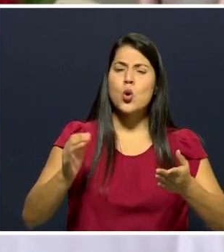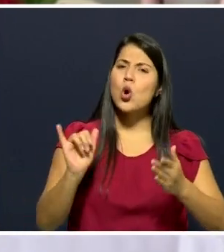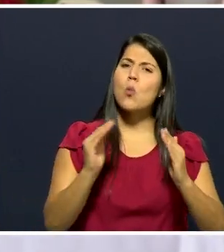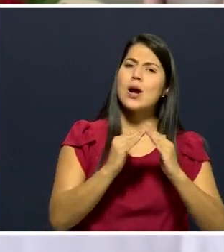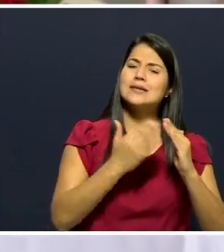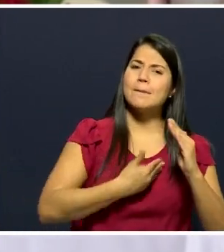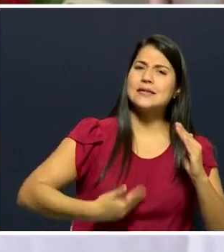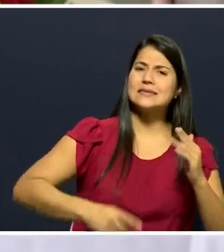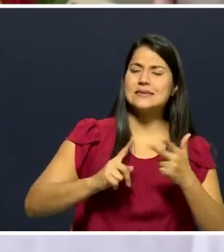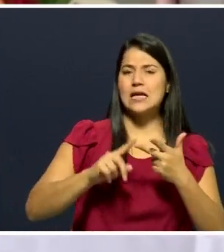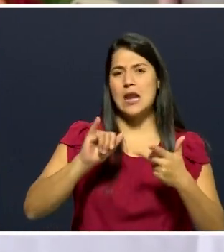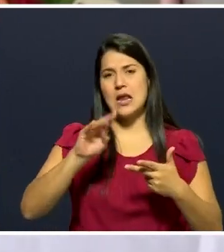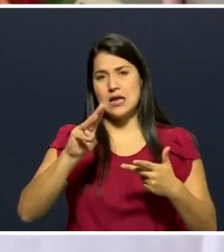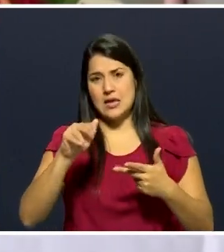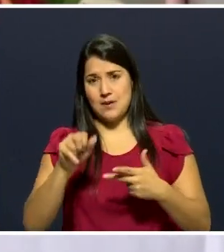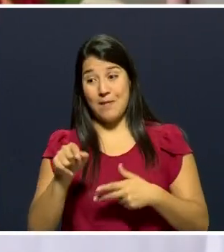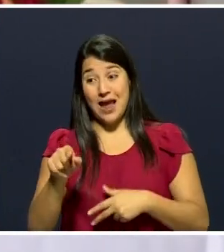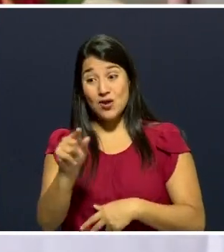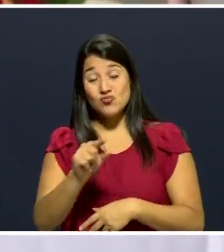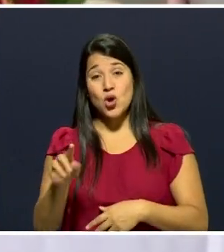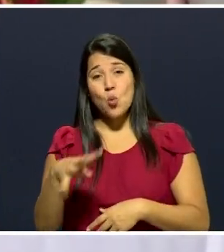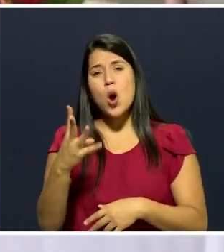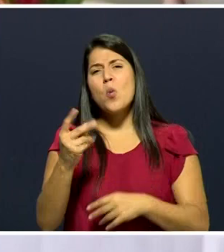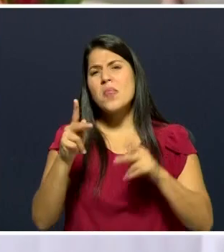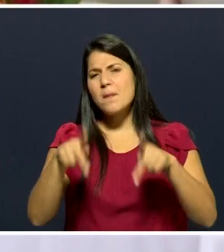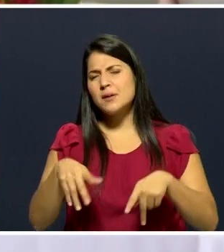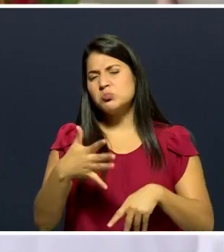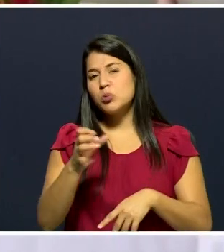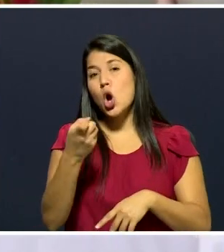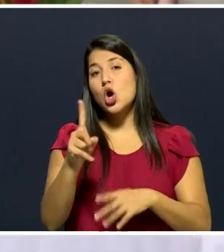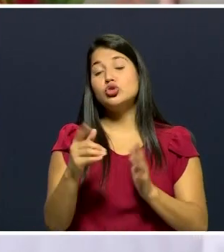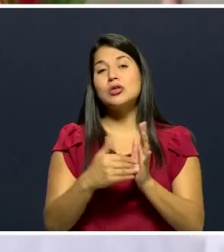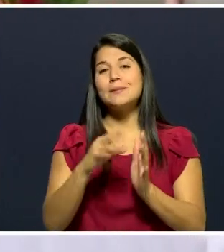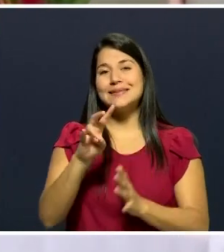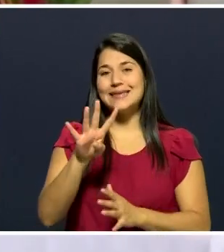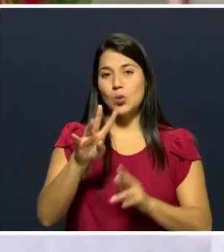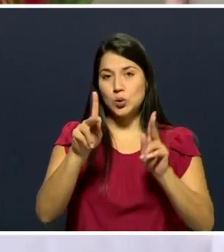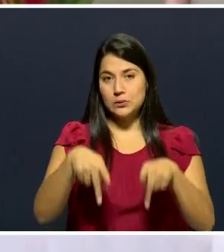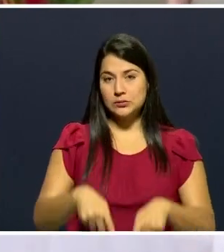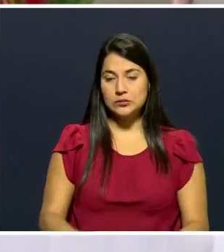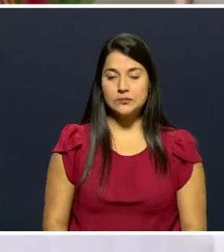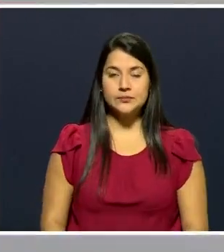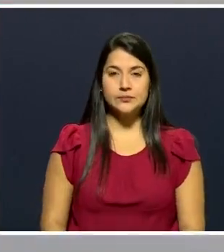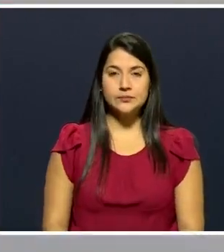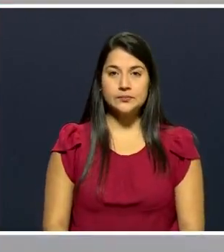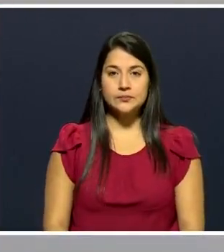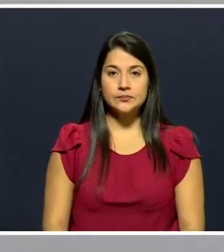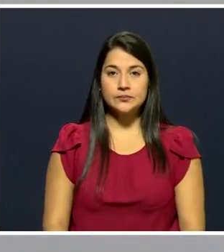IMAS. Río Cuarto tiene una población estimada de 11.074 habitantes.